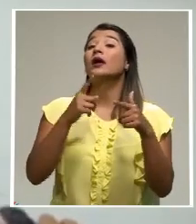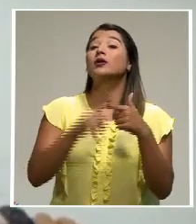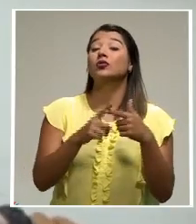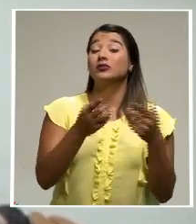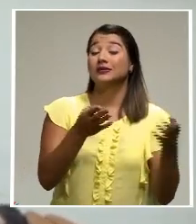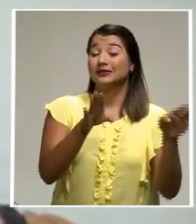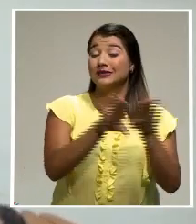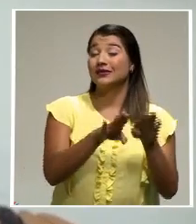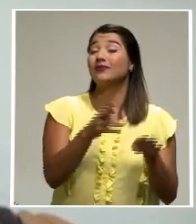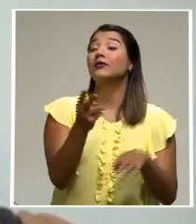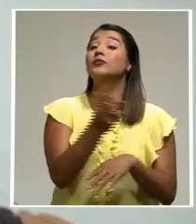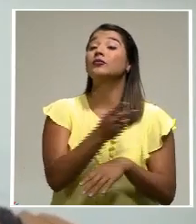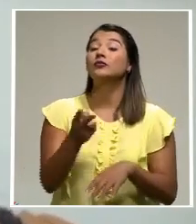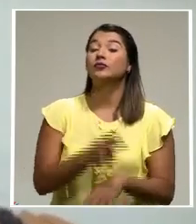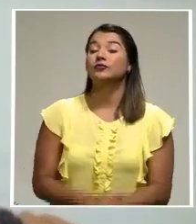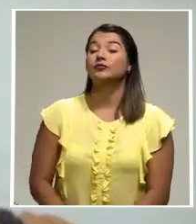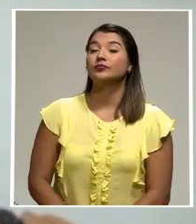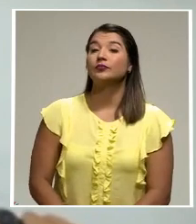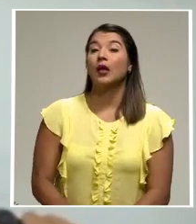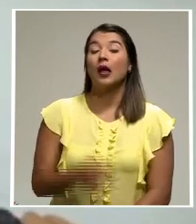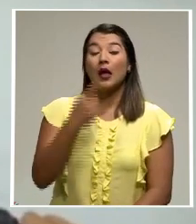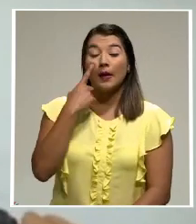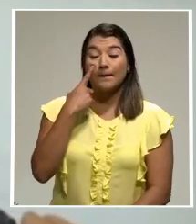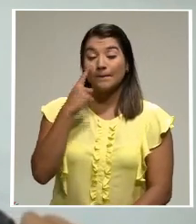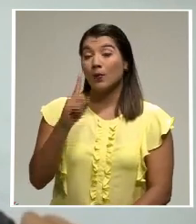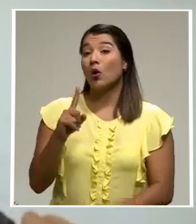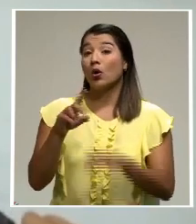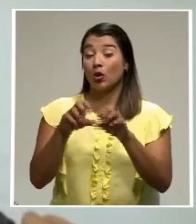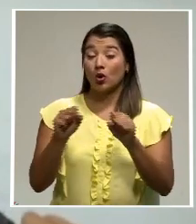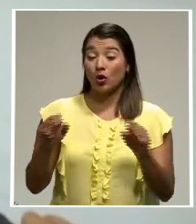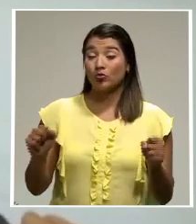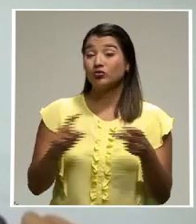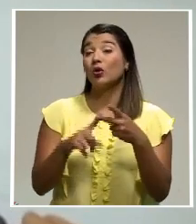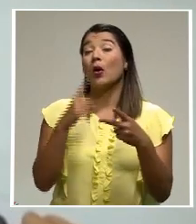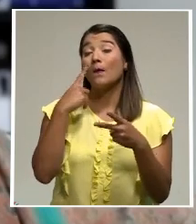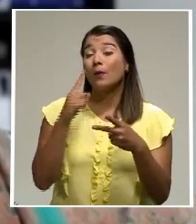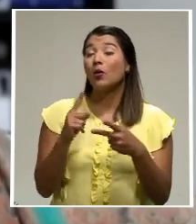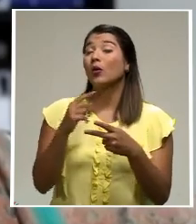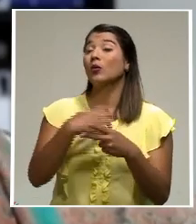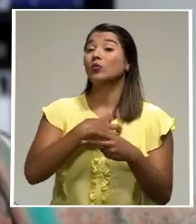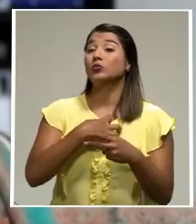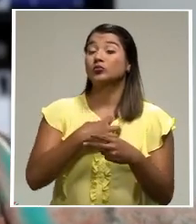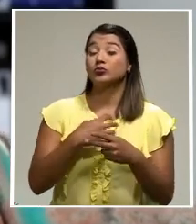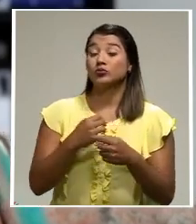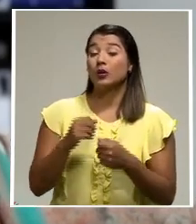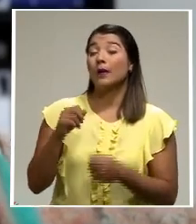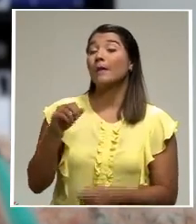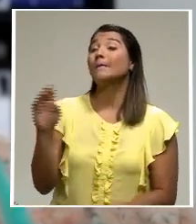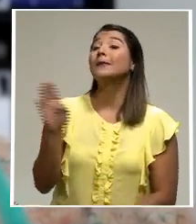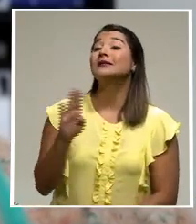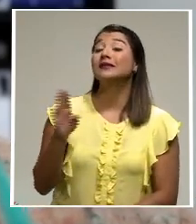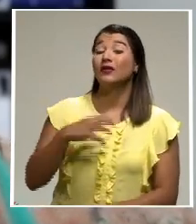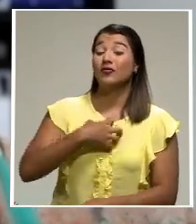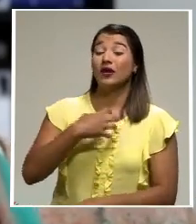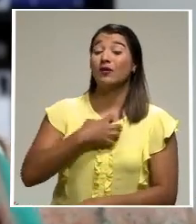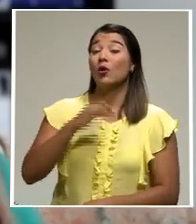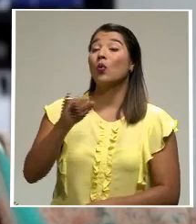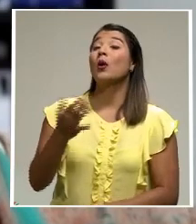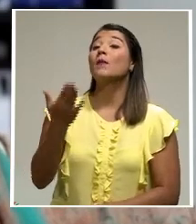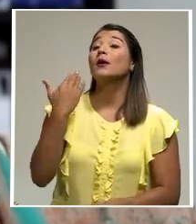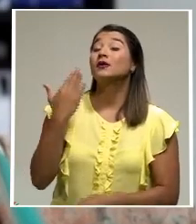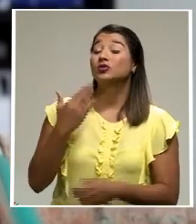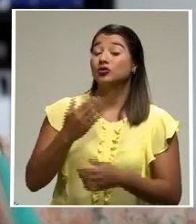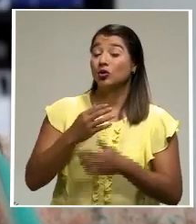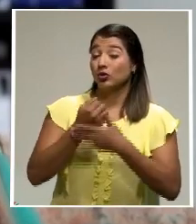a Ortega de instaurar una dictadura marcada por la corrupción y el nepotismo. Bachelet reclamó el jueves adoptar de forma